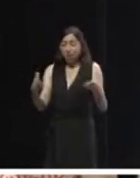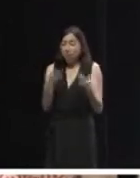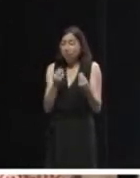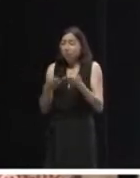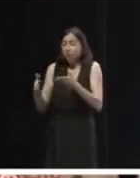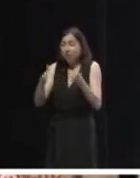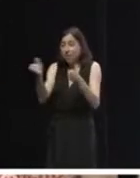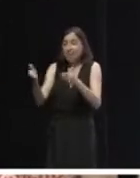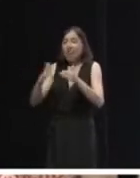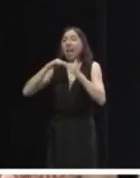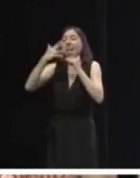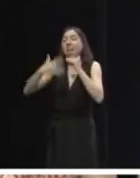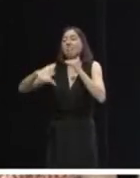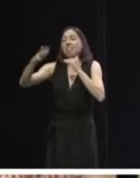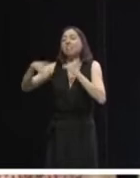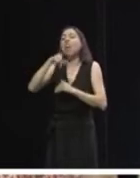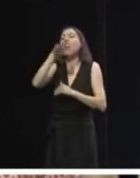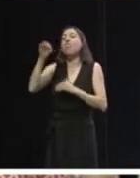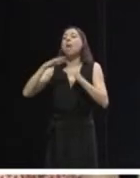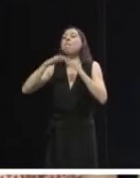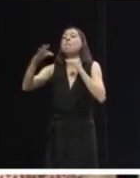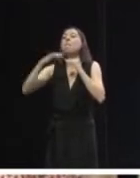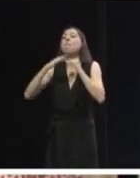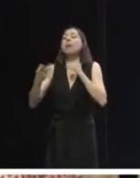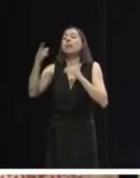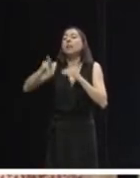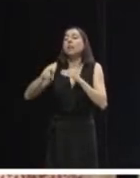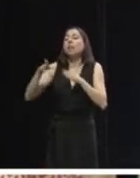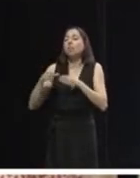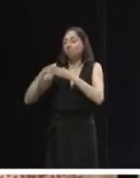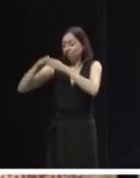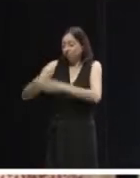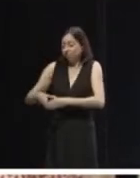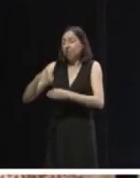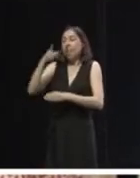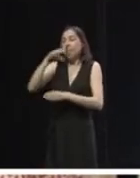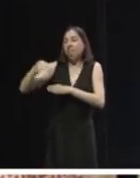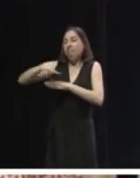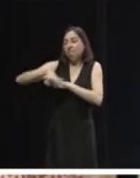100 mares y atracado en 100 riberas. Ahora toca transformar la vida,